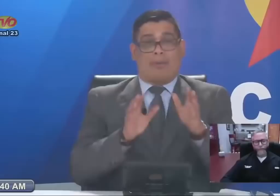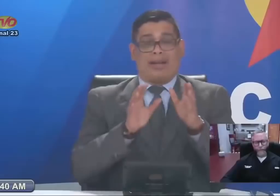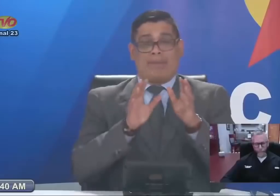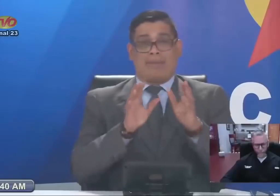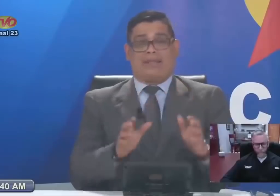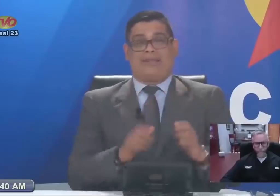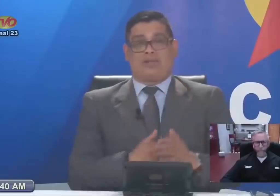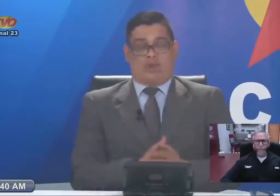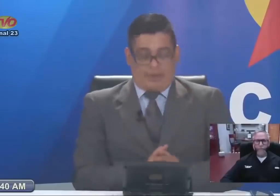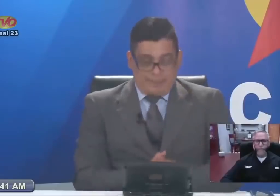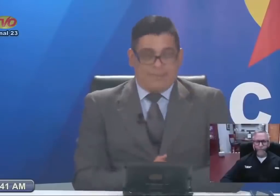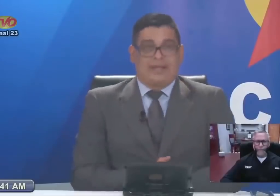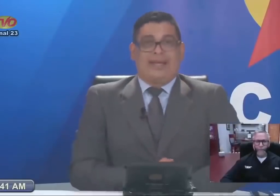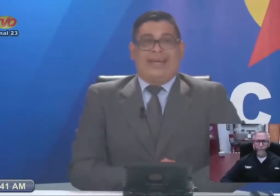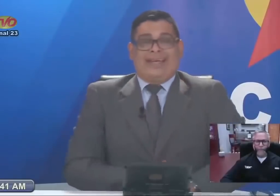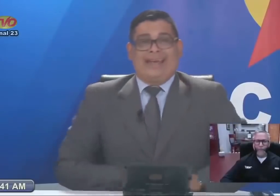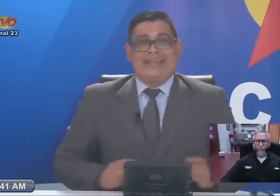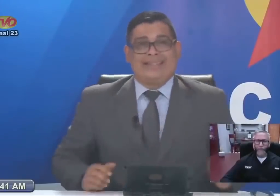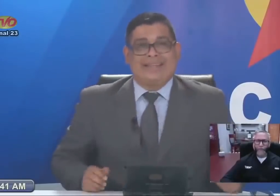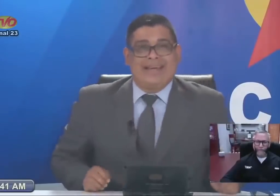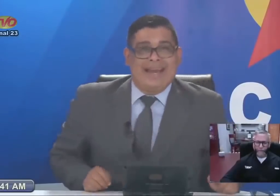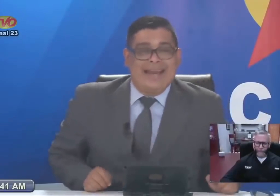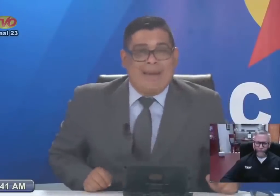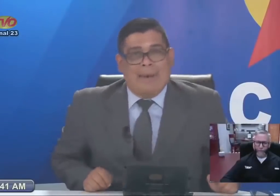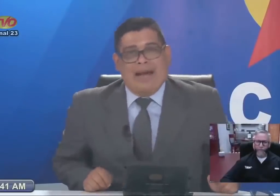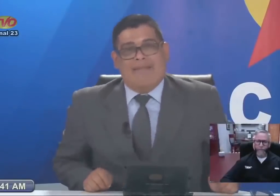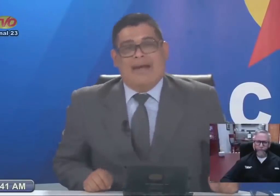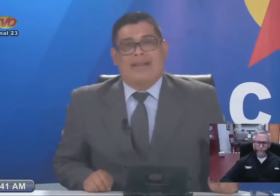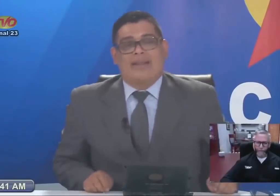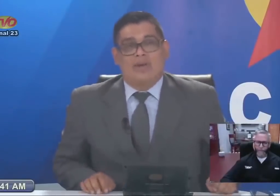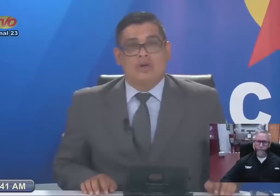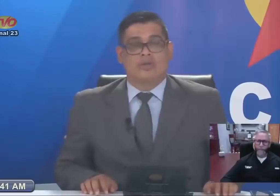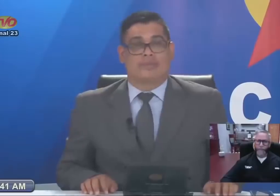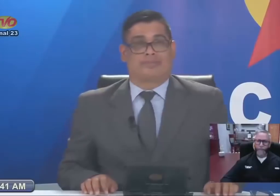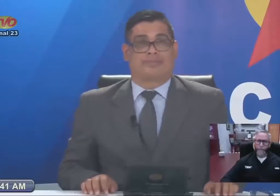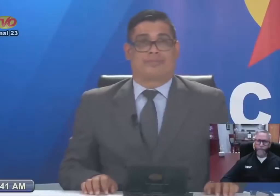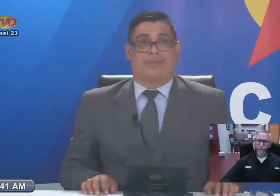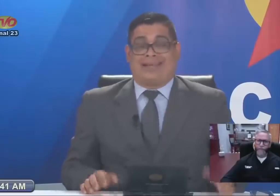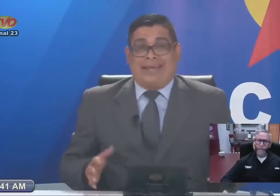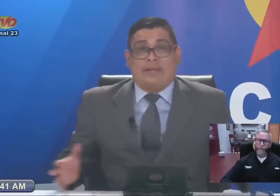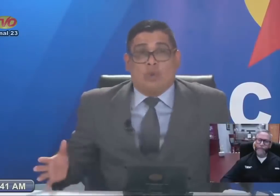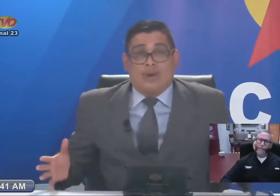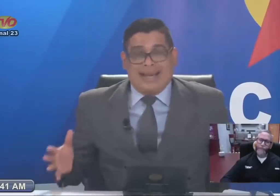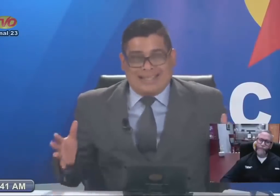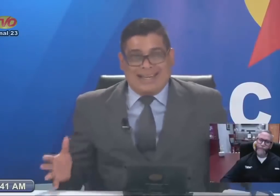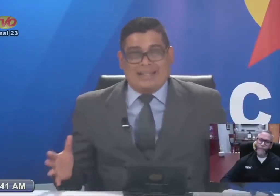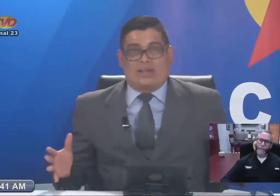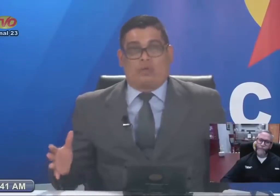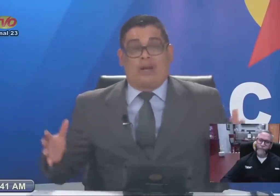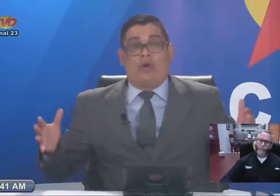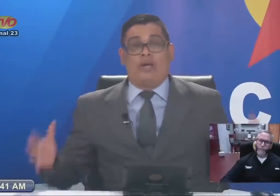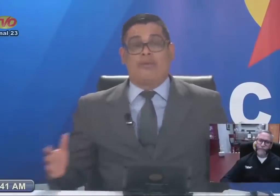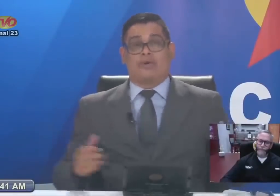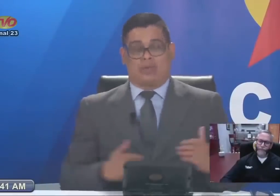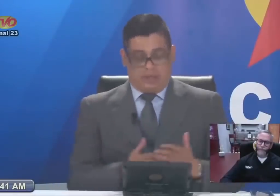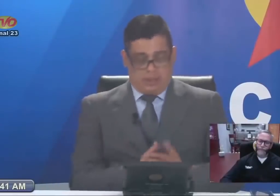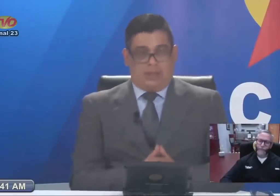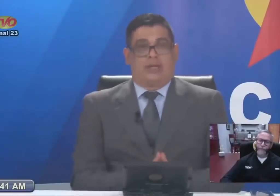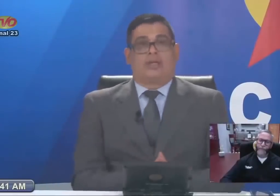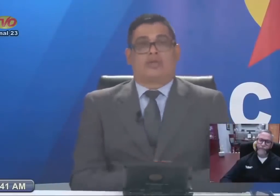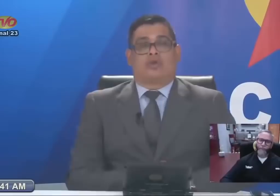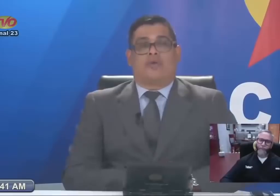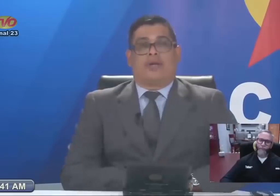paso nos vamos a poner en perspectiva sobre qué dice la palabra de dios las escrituras la sagrada escritura los